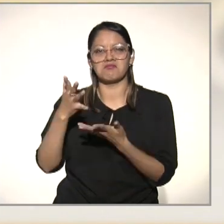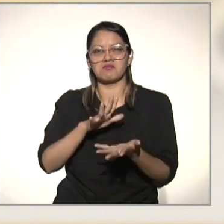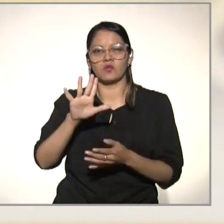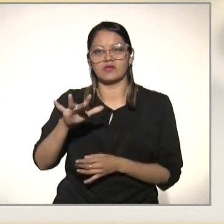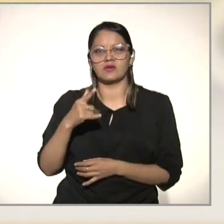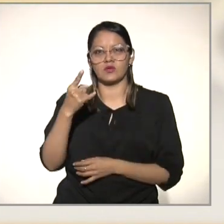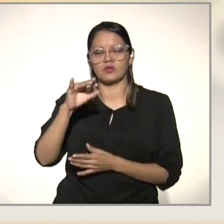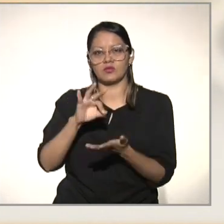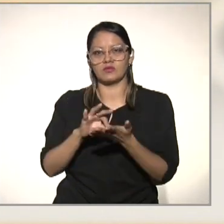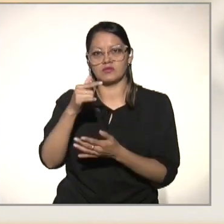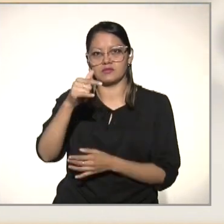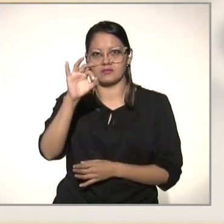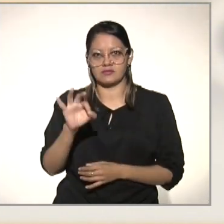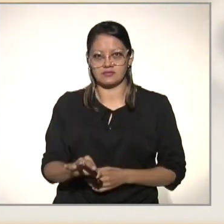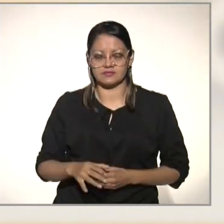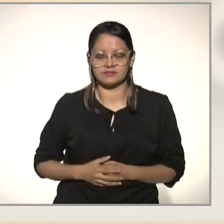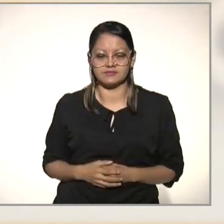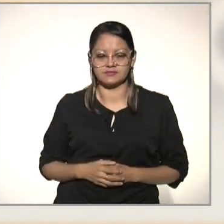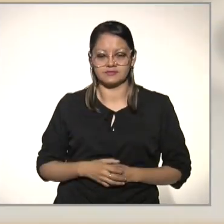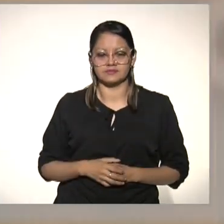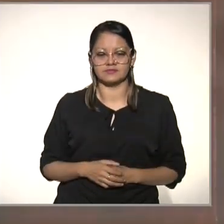51.7%.